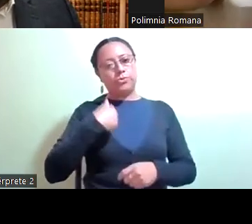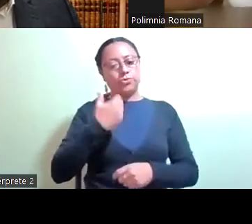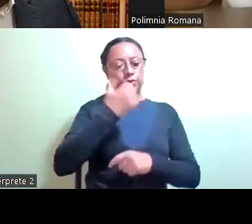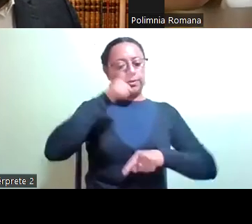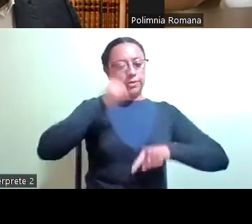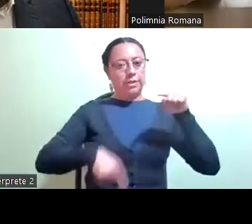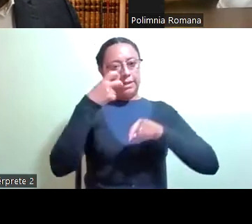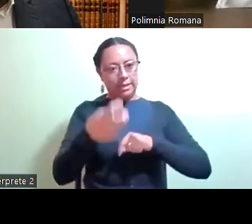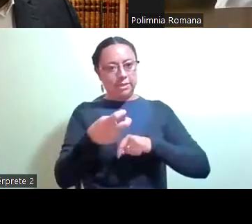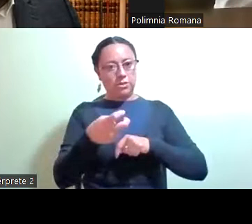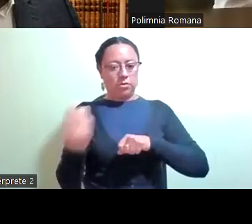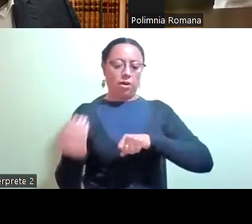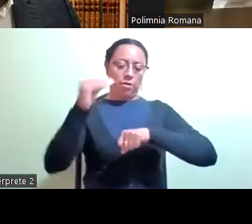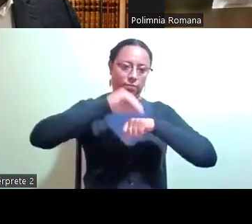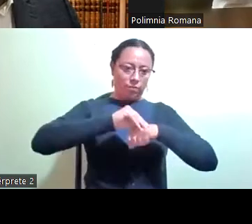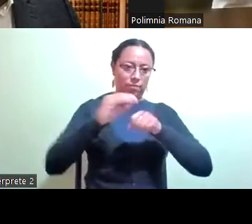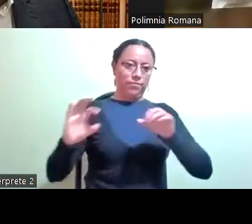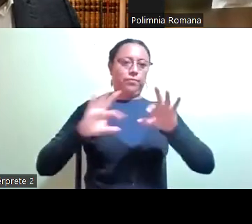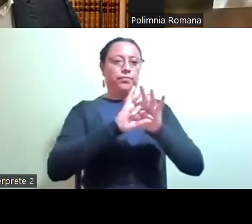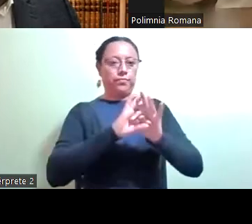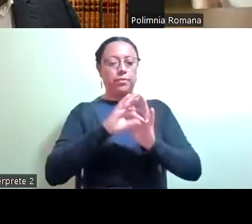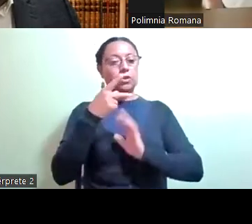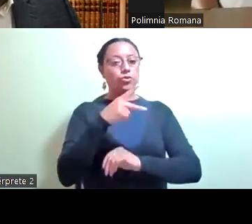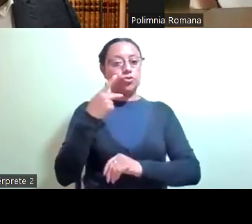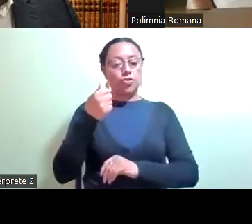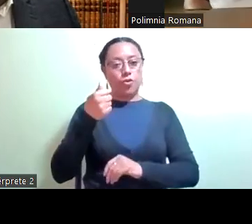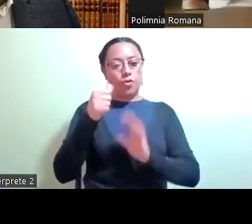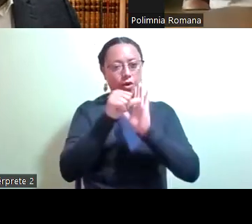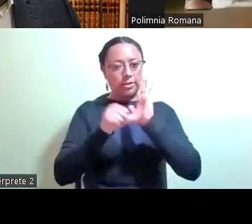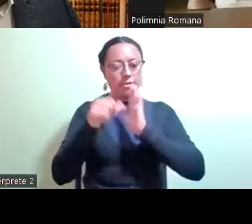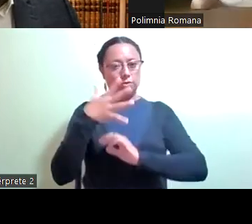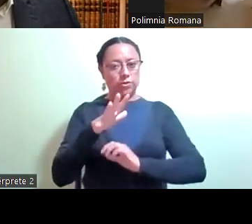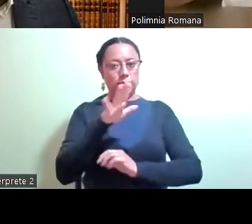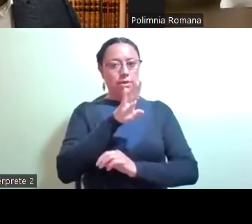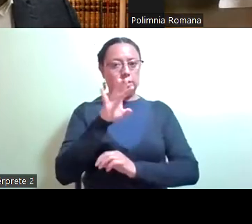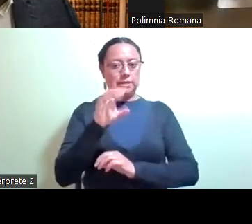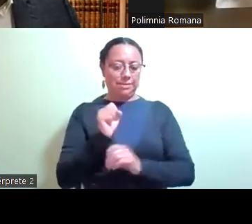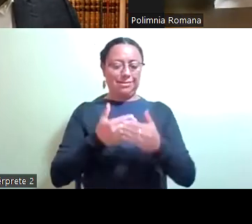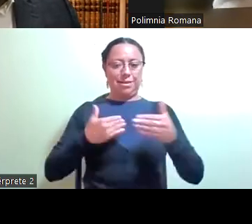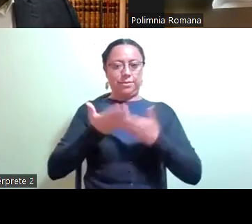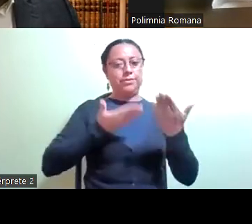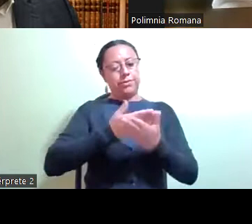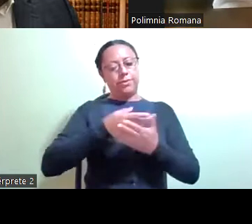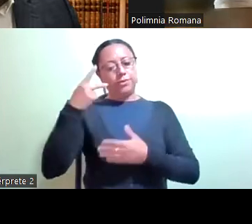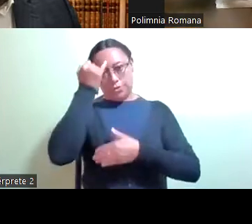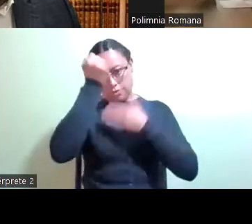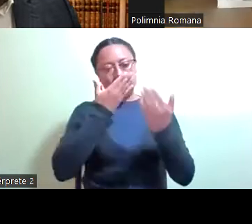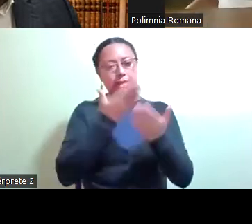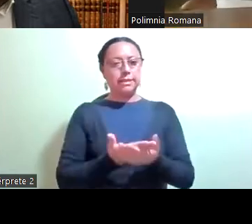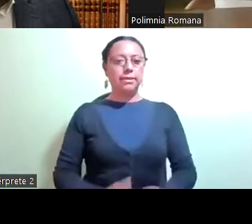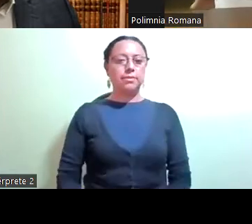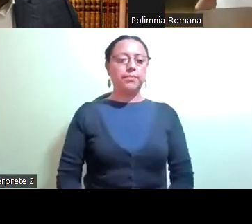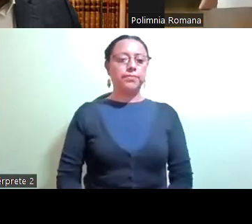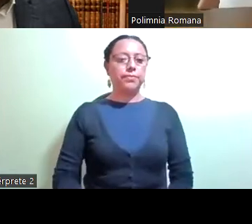lo que el artículo 10 bis que planteaba el promovente de la iniciativa. Y esto lo digo de